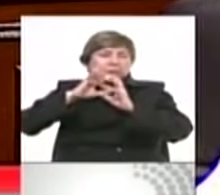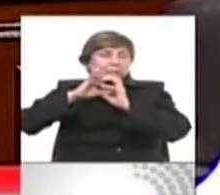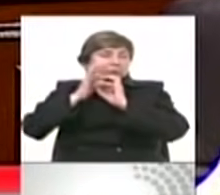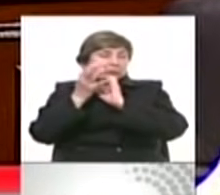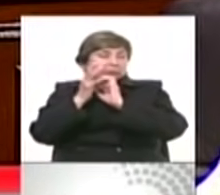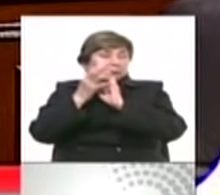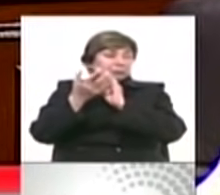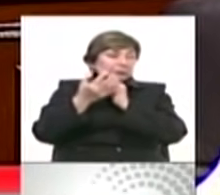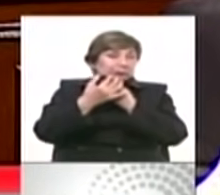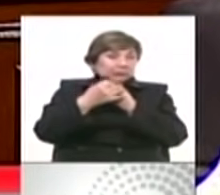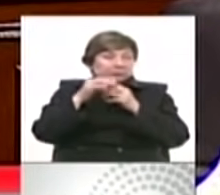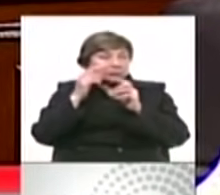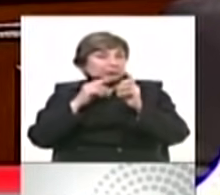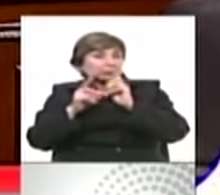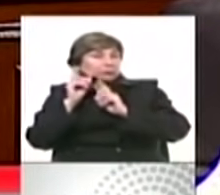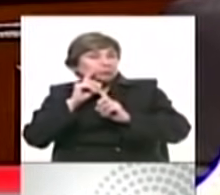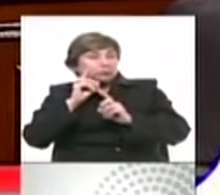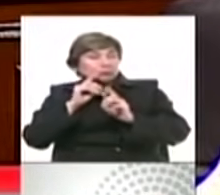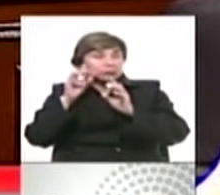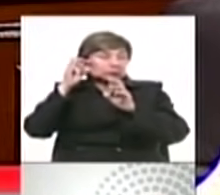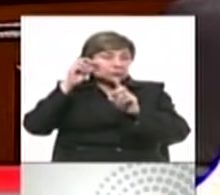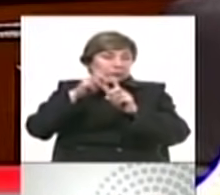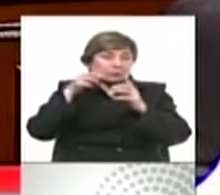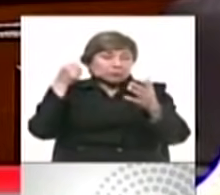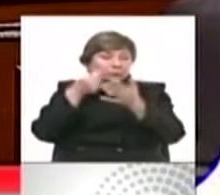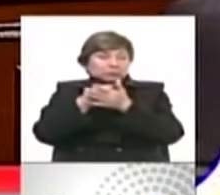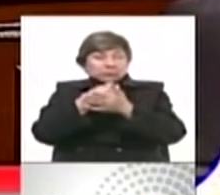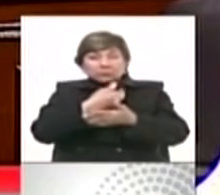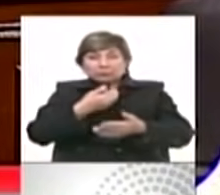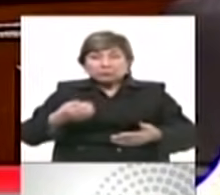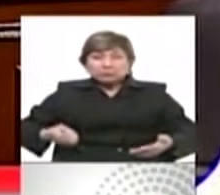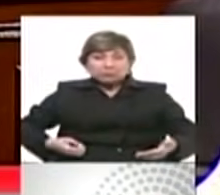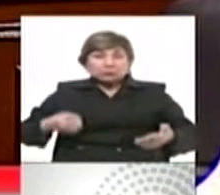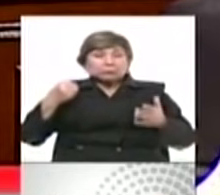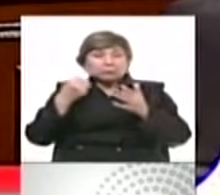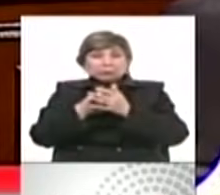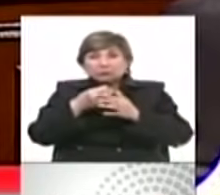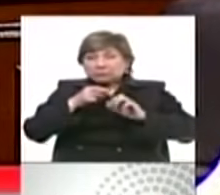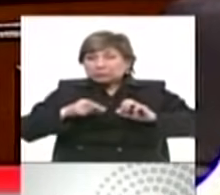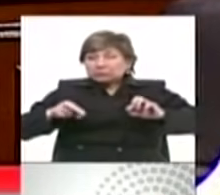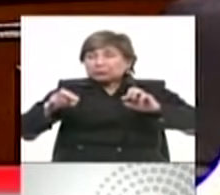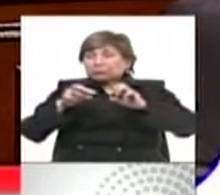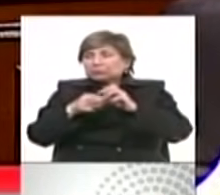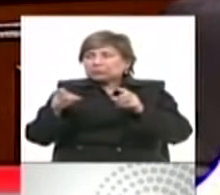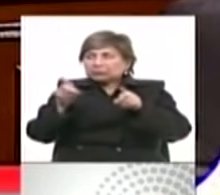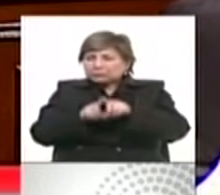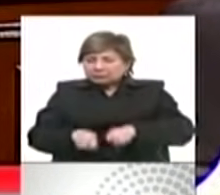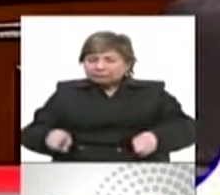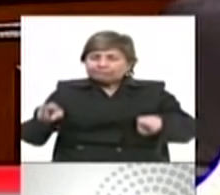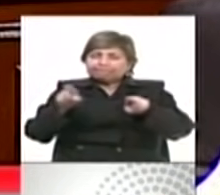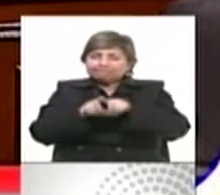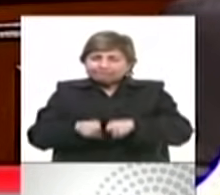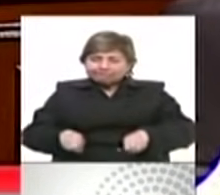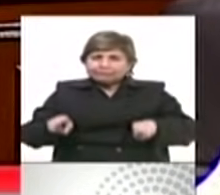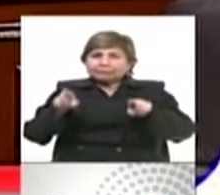tuvo 2,5 millones de votos, versus el resto de votos que fueron en los diferentes partidos. Entonces, nosotros lo